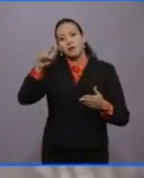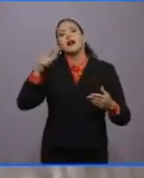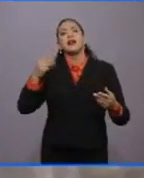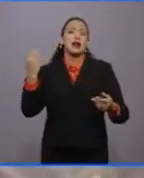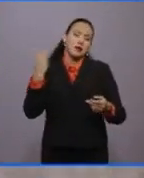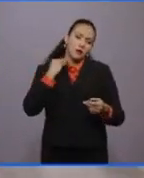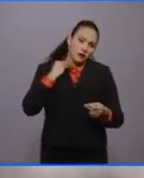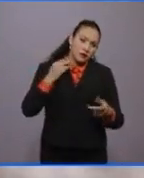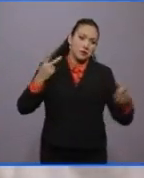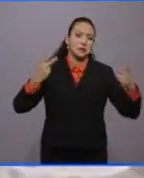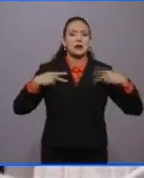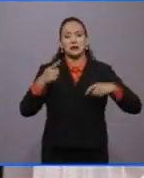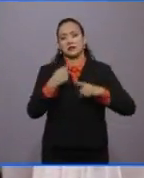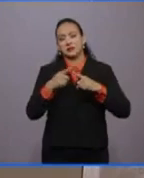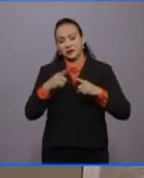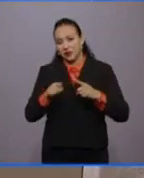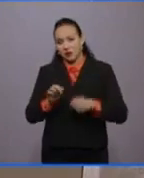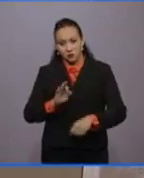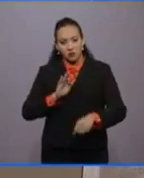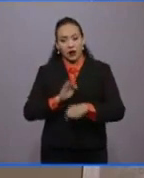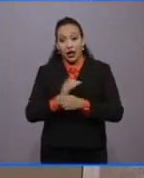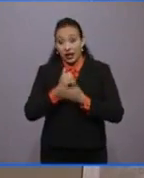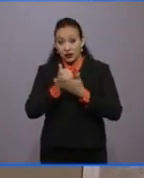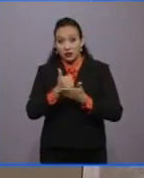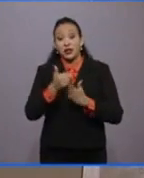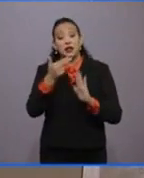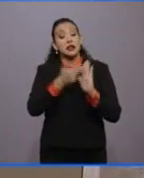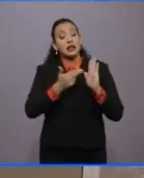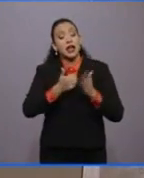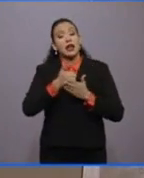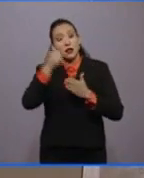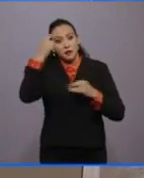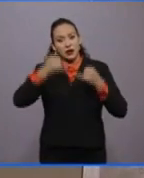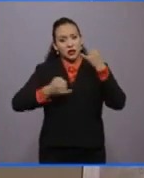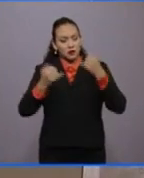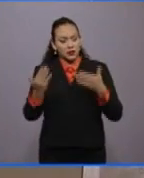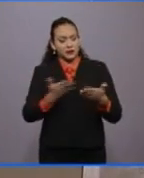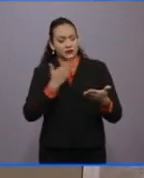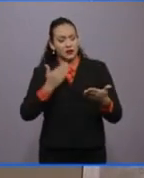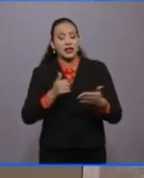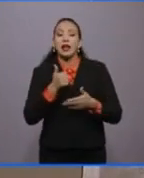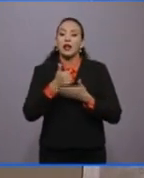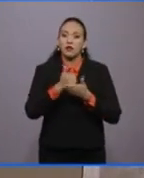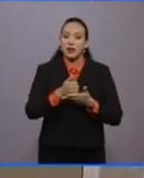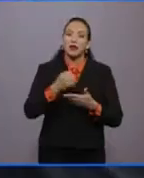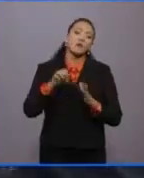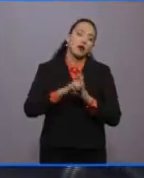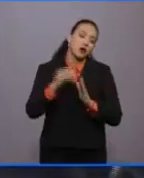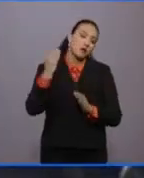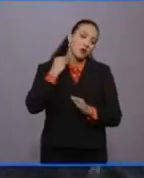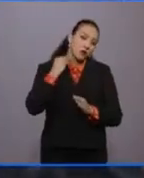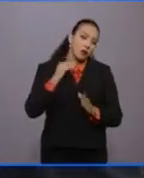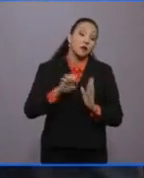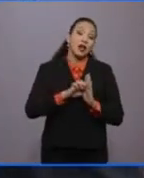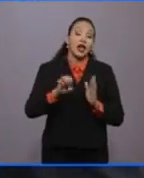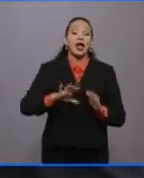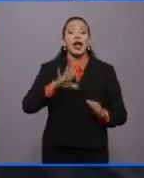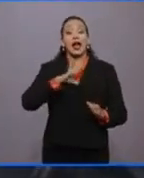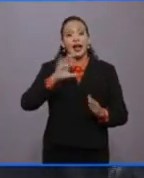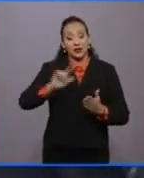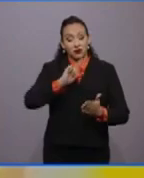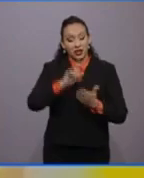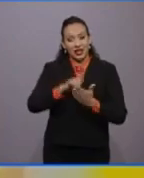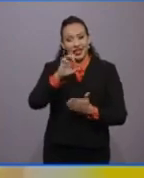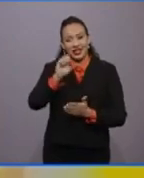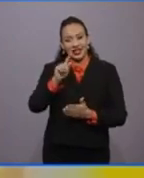materia penal analiza diversos instrumentos para una adecuada defensa penal, entre ellos el Protocolo de Estambul, que establece